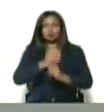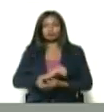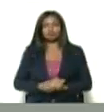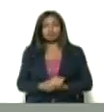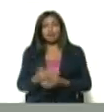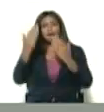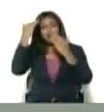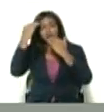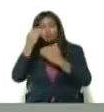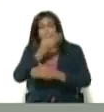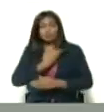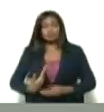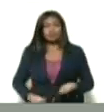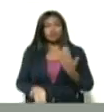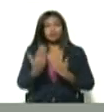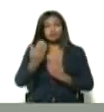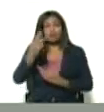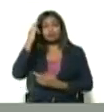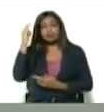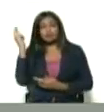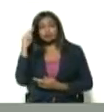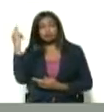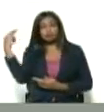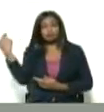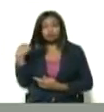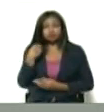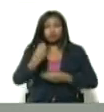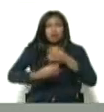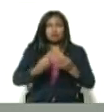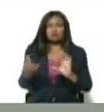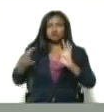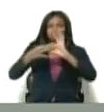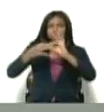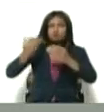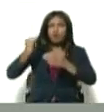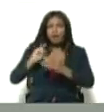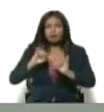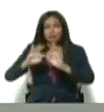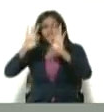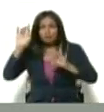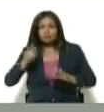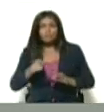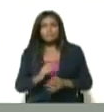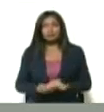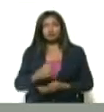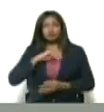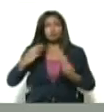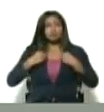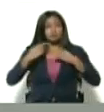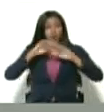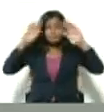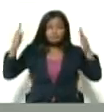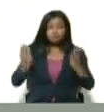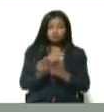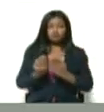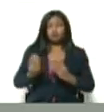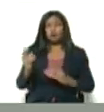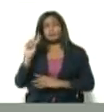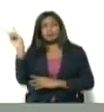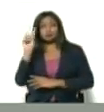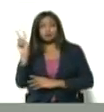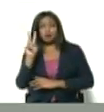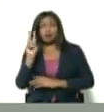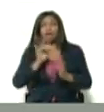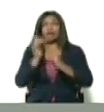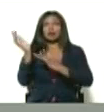Muy importante esta reflexión que usted hace sobre esa relación, ¿no?, en el momento que estamos viviendo en el mundo y en Venezuela, entre el Cristo humano,